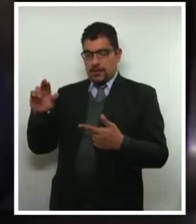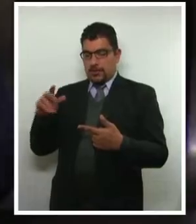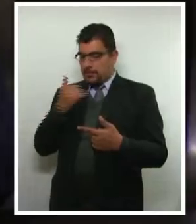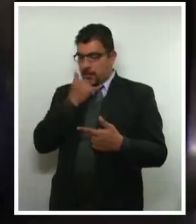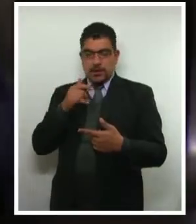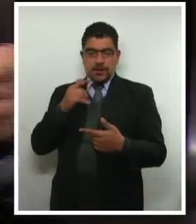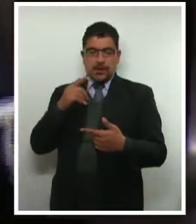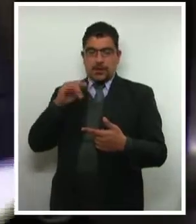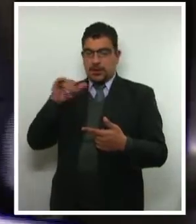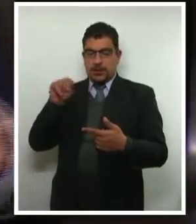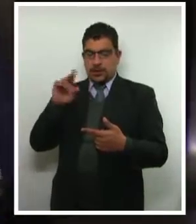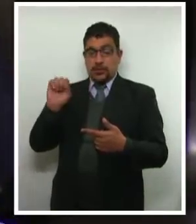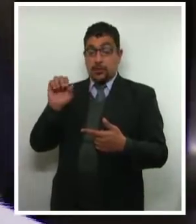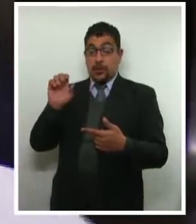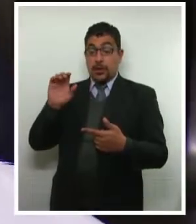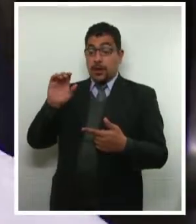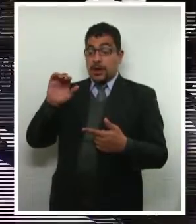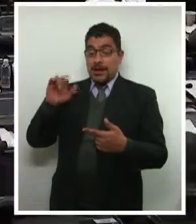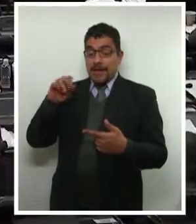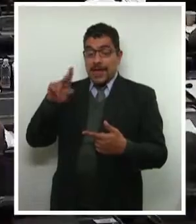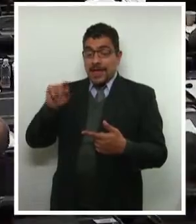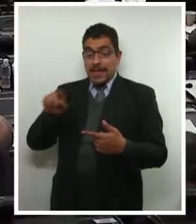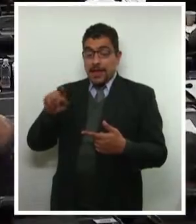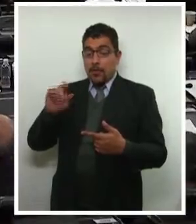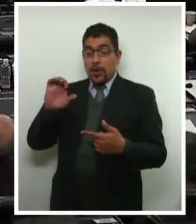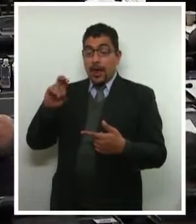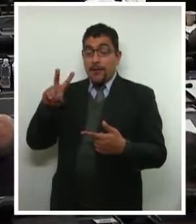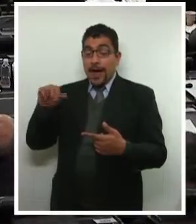Jesús Ramírez Cuevas.